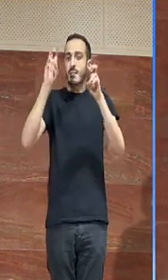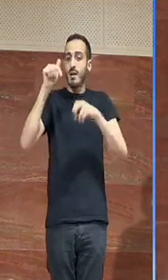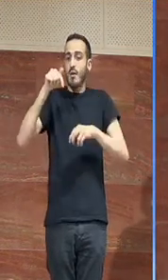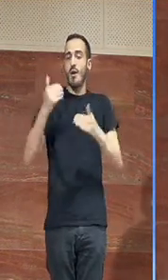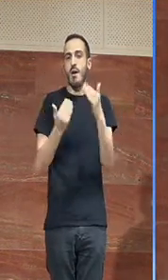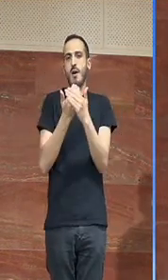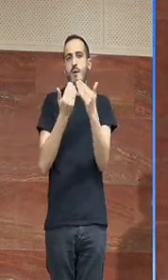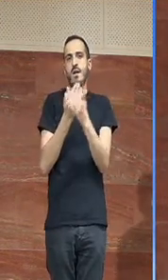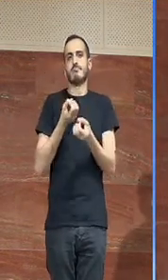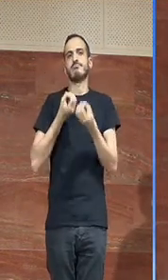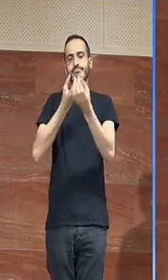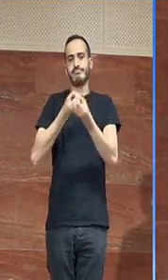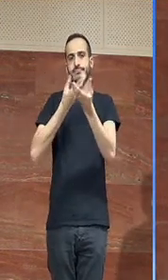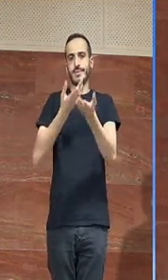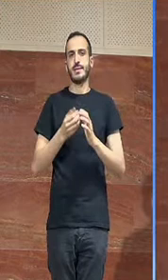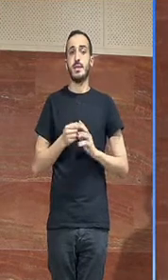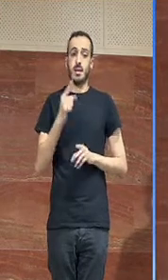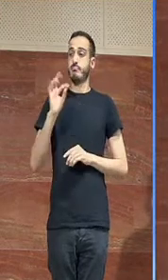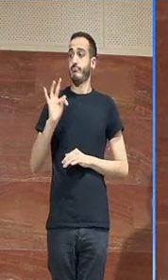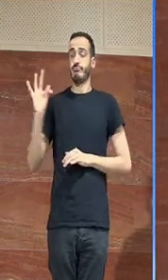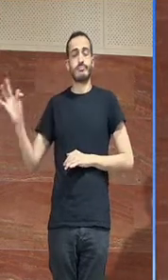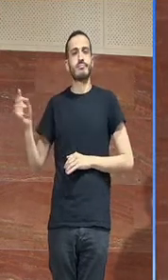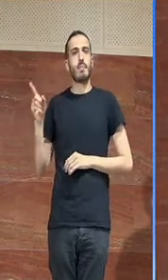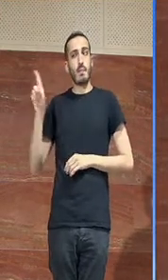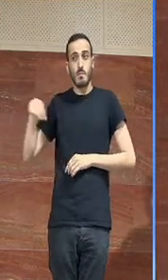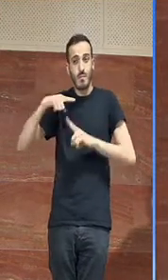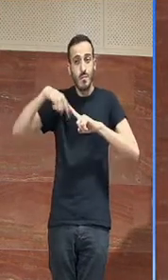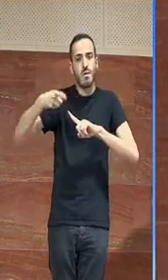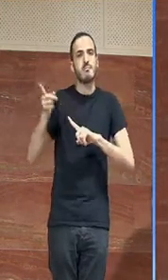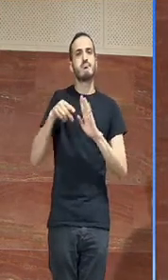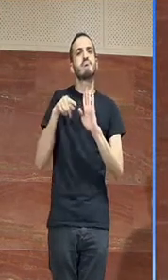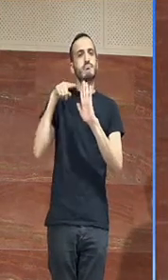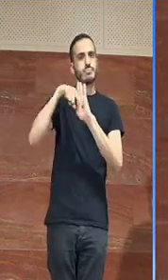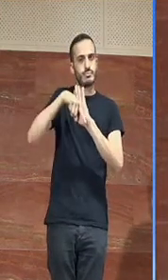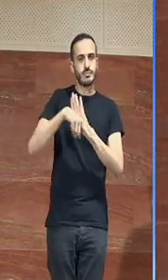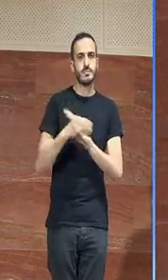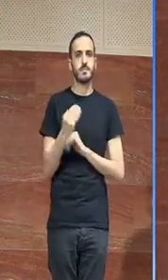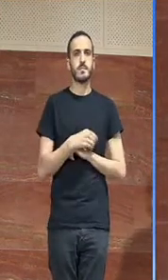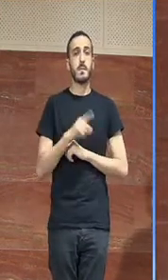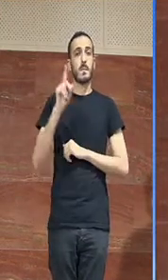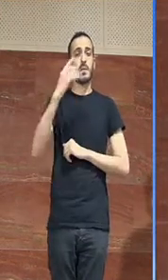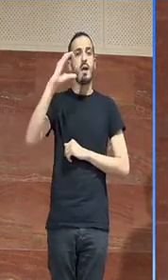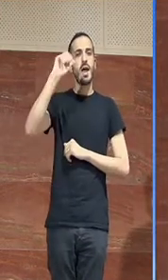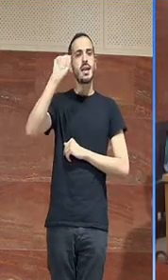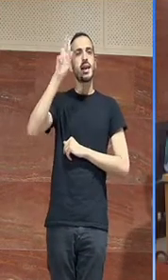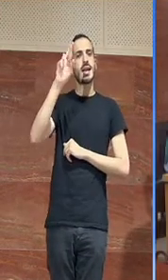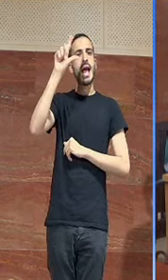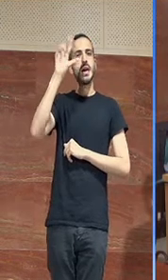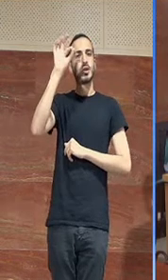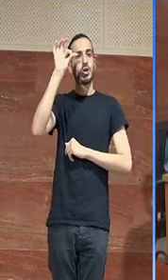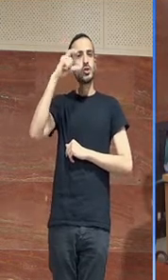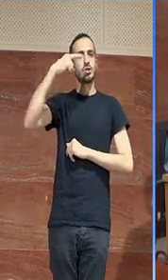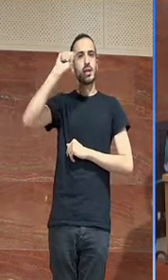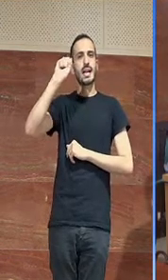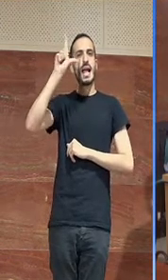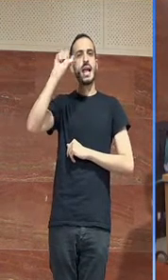ellos en más profundidad, ¿no? En primer lugar, Carlos Galán Saco, que está a mi derecha,